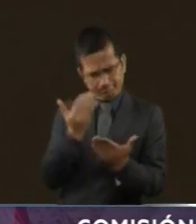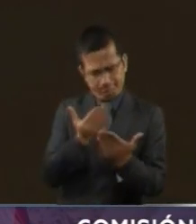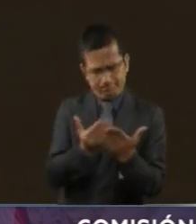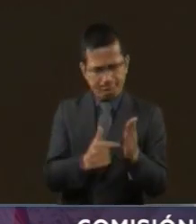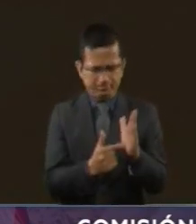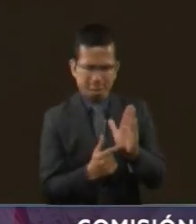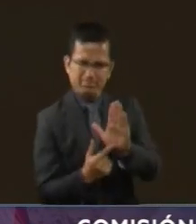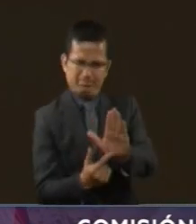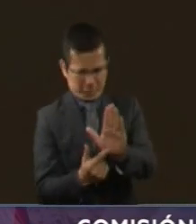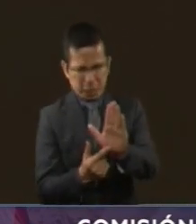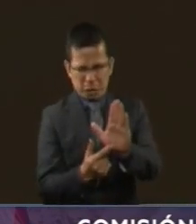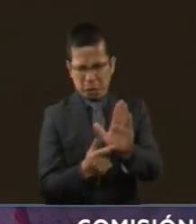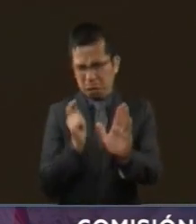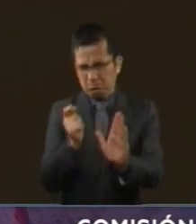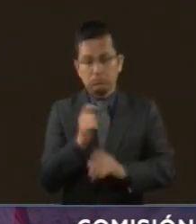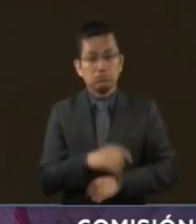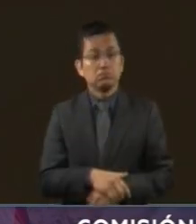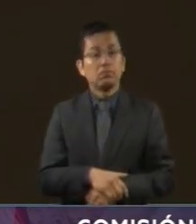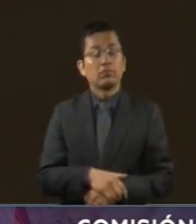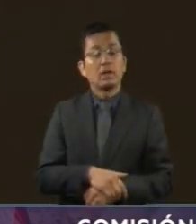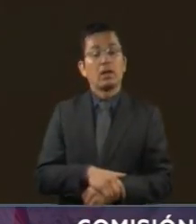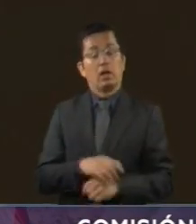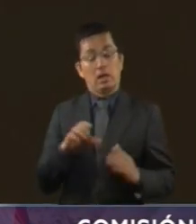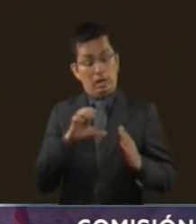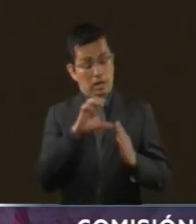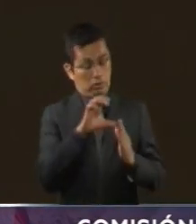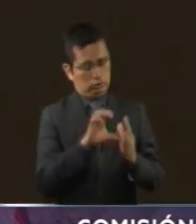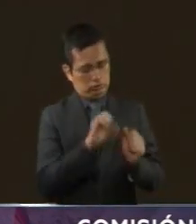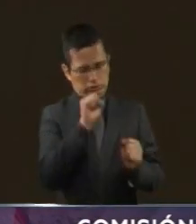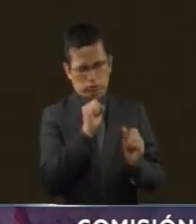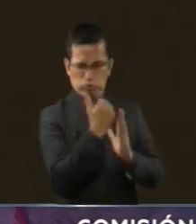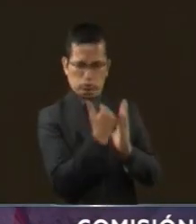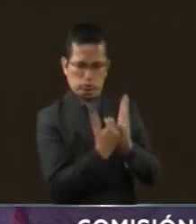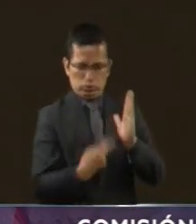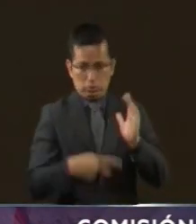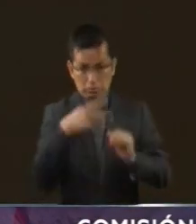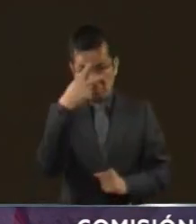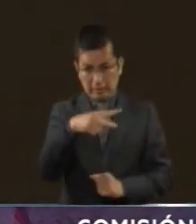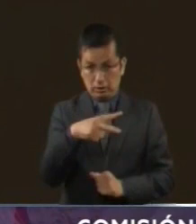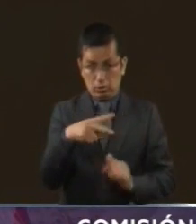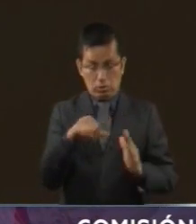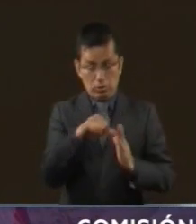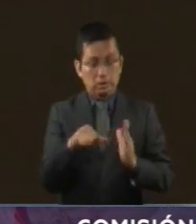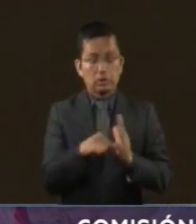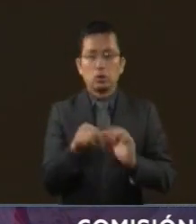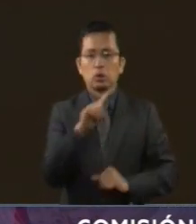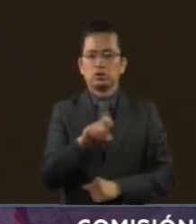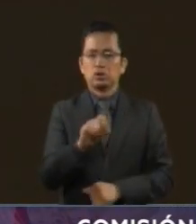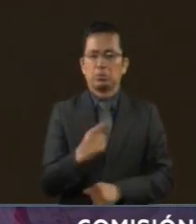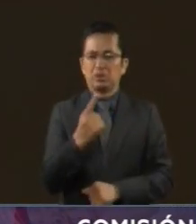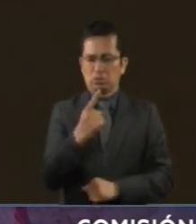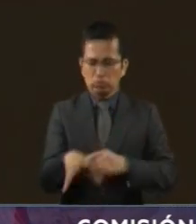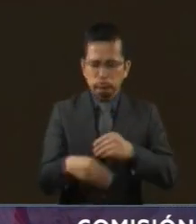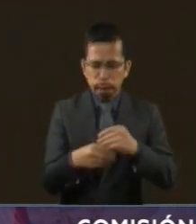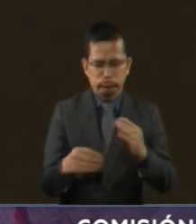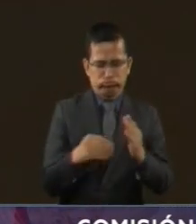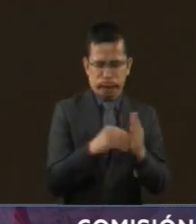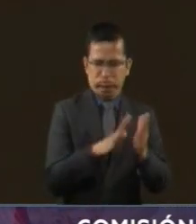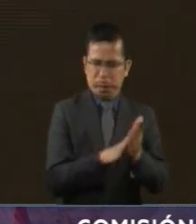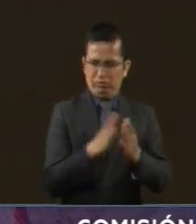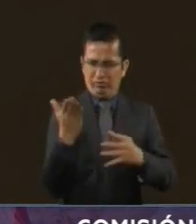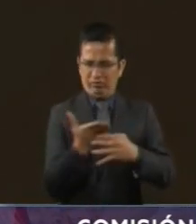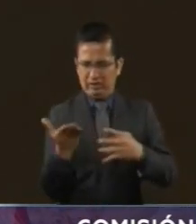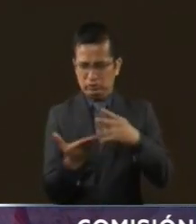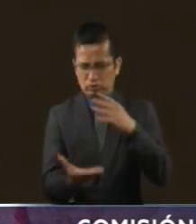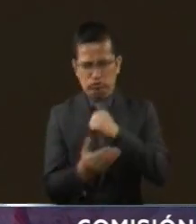que adiciona una fracción sexta al artículo 121 de la Constitución Política de los